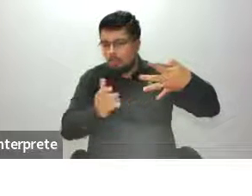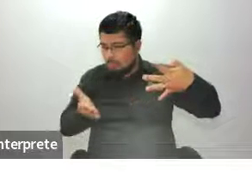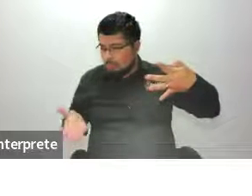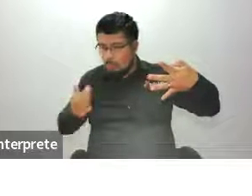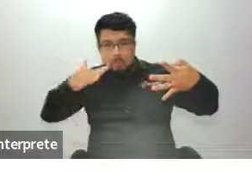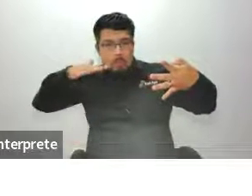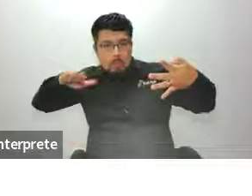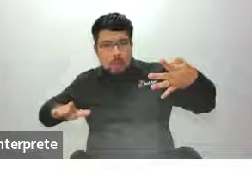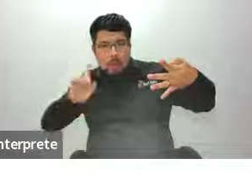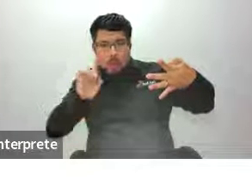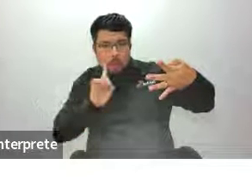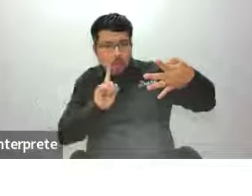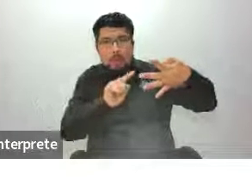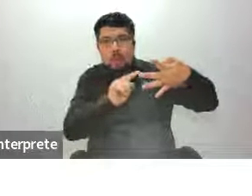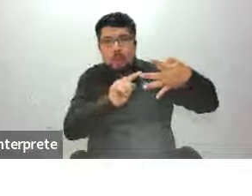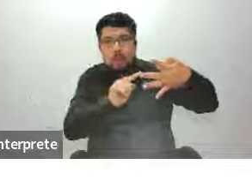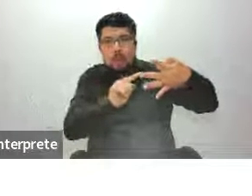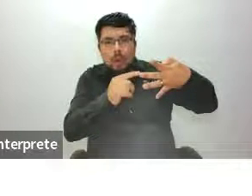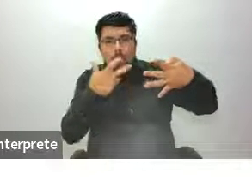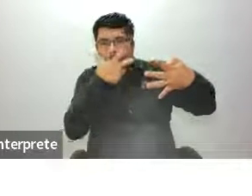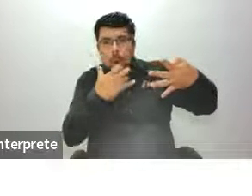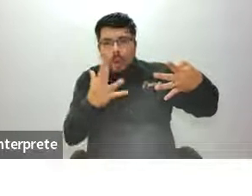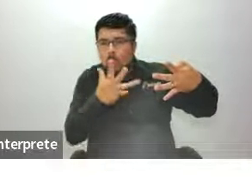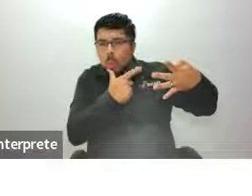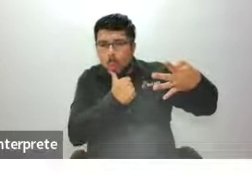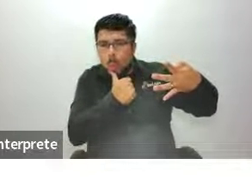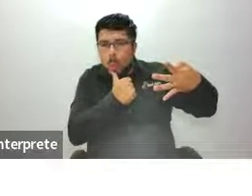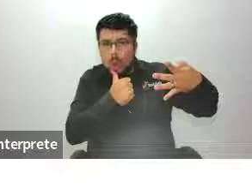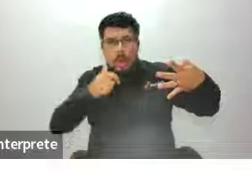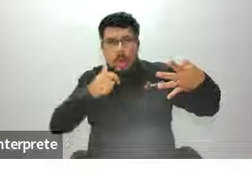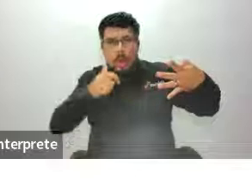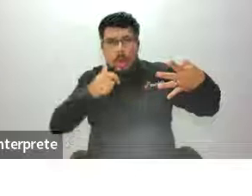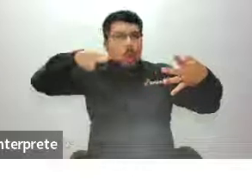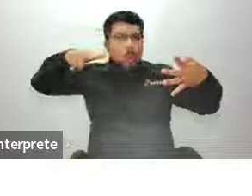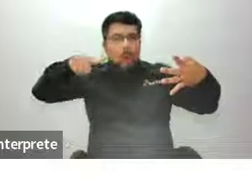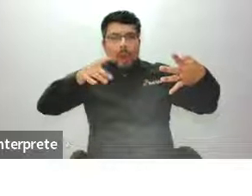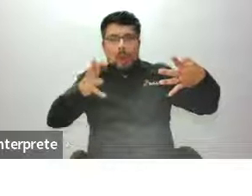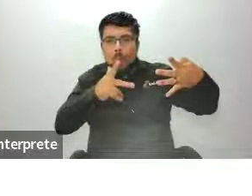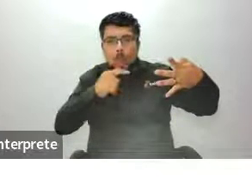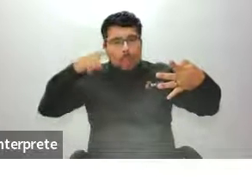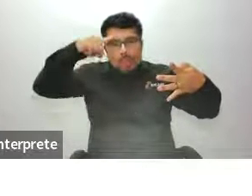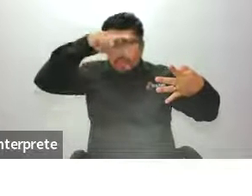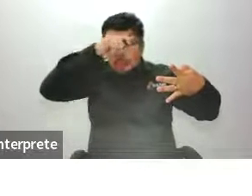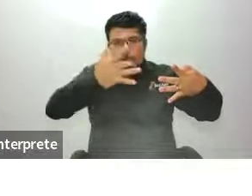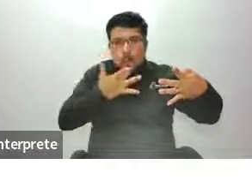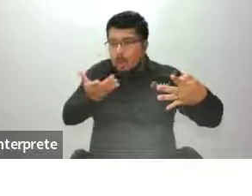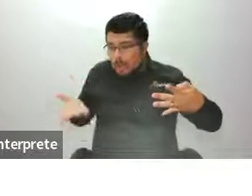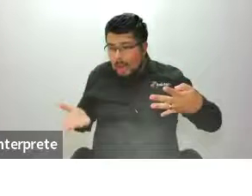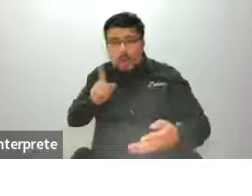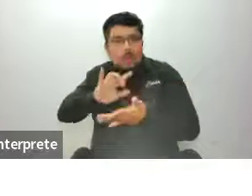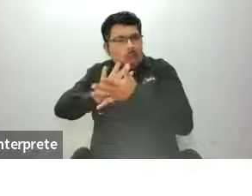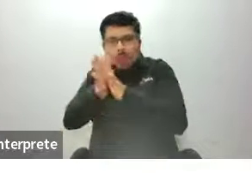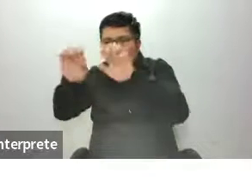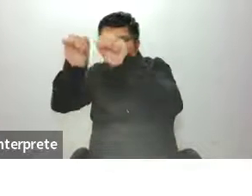niñas sordas tienen todo el potencial cognitivo, todo el sistema posible para poder desarrollar